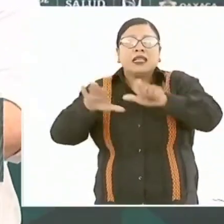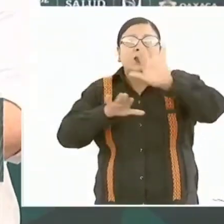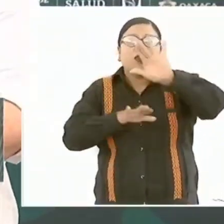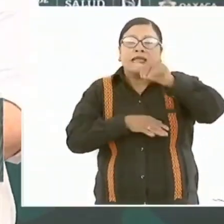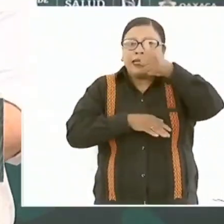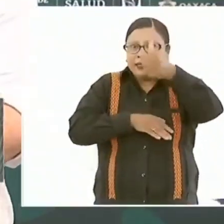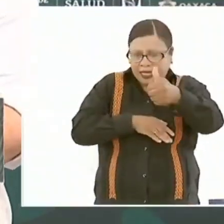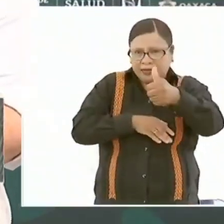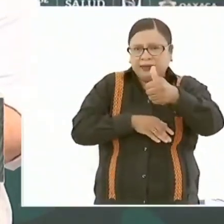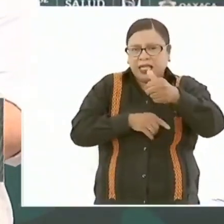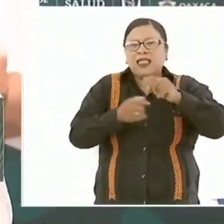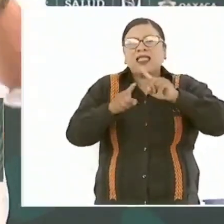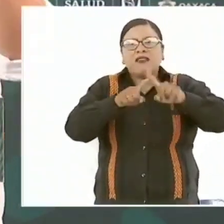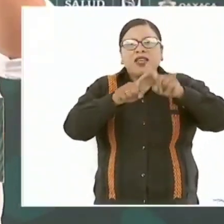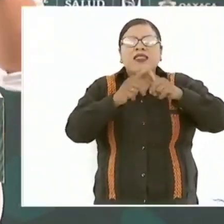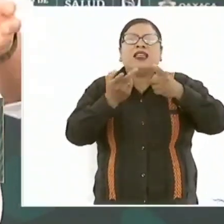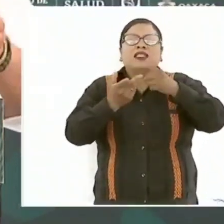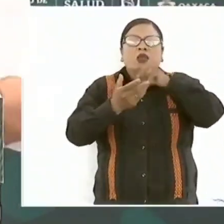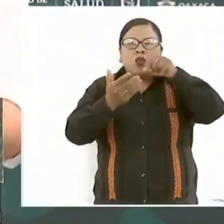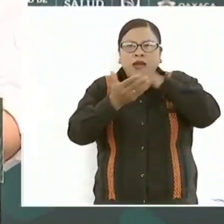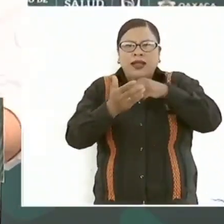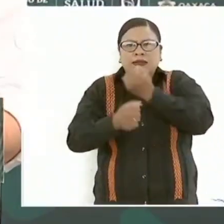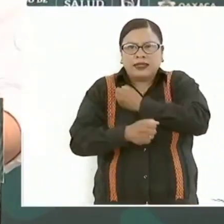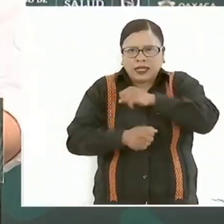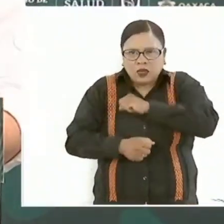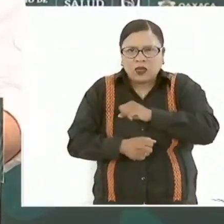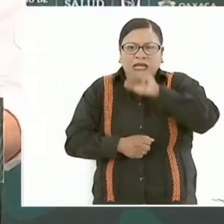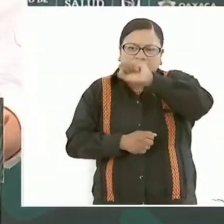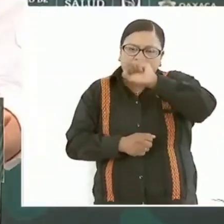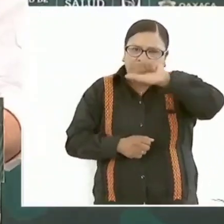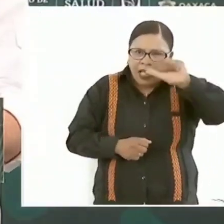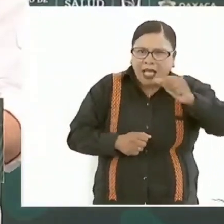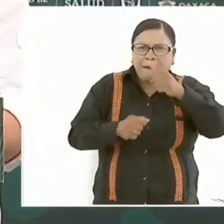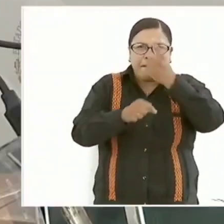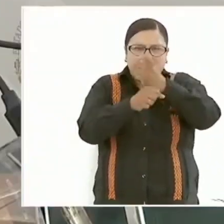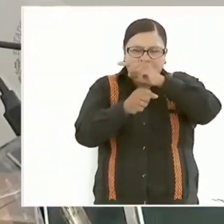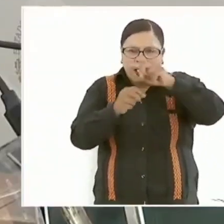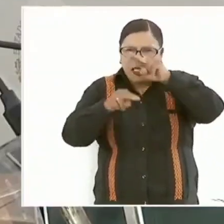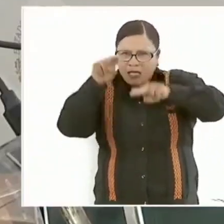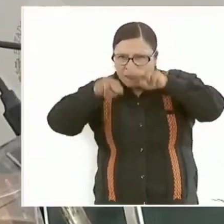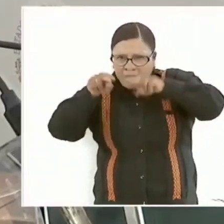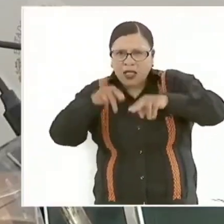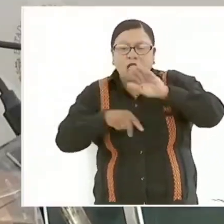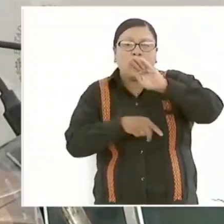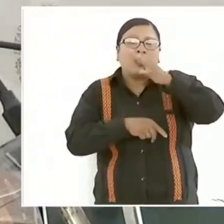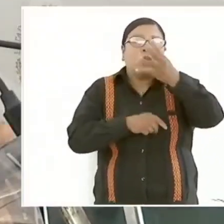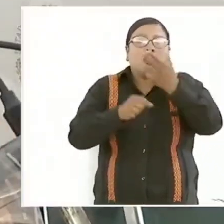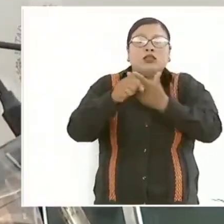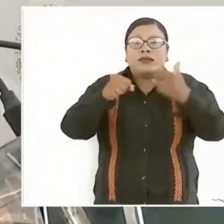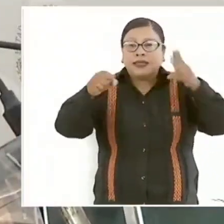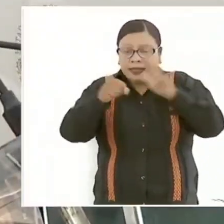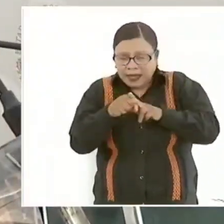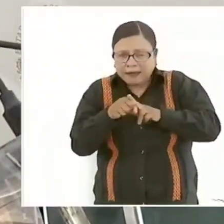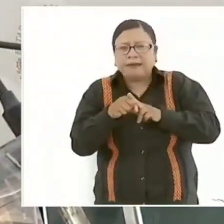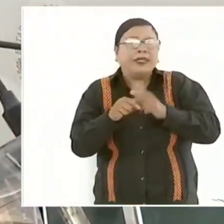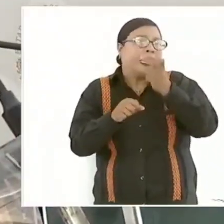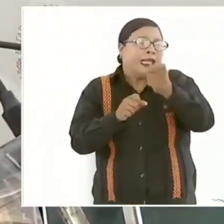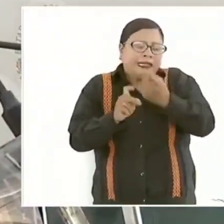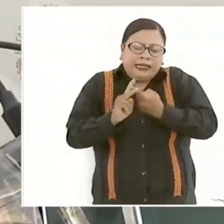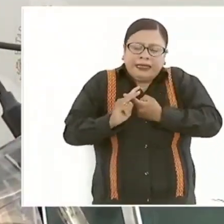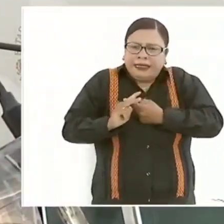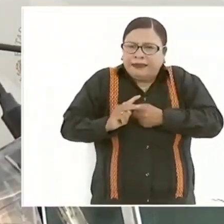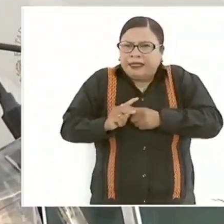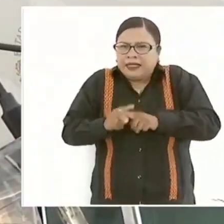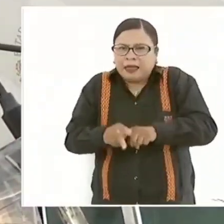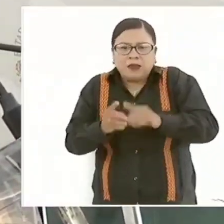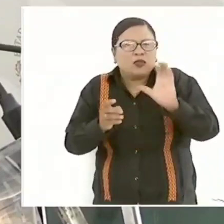756 unidades de salud, centros de salud de primer nivel, los 34 hospitales, y empezamos eso y